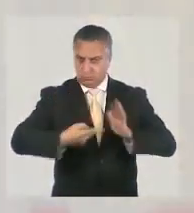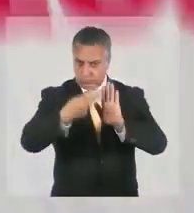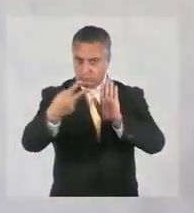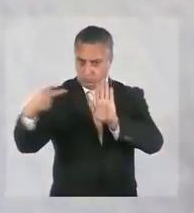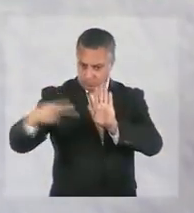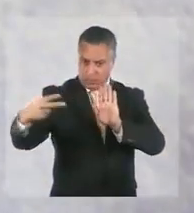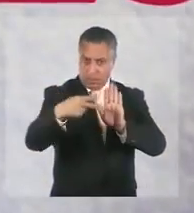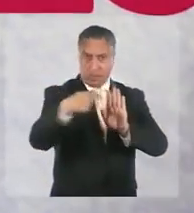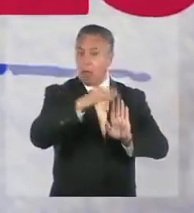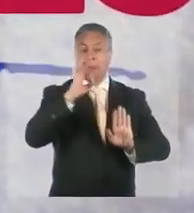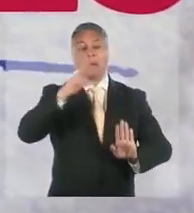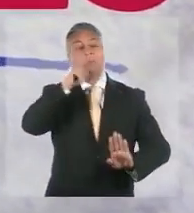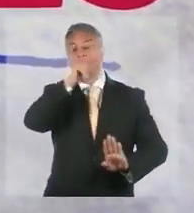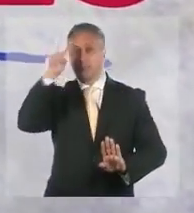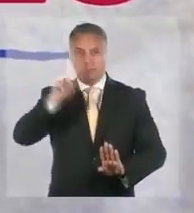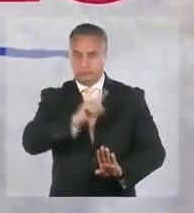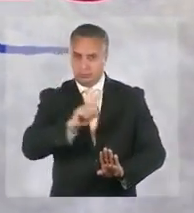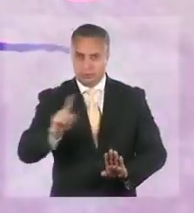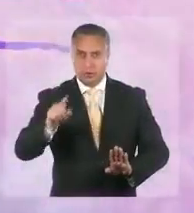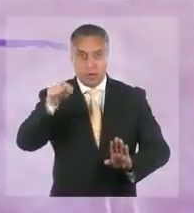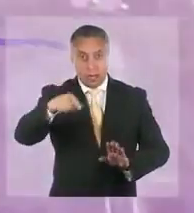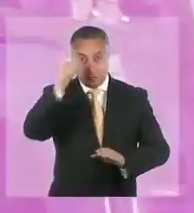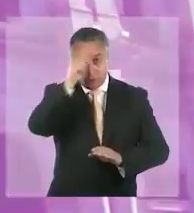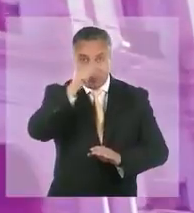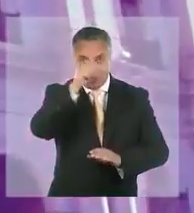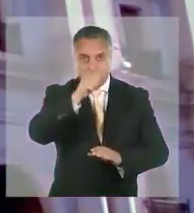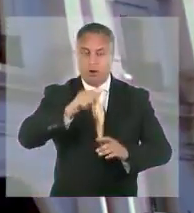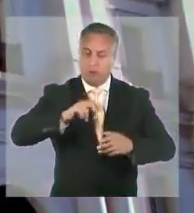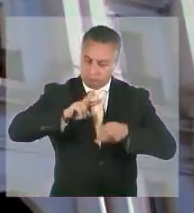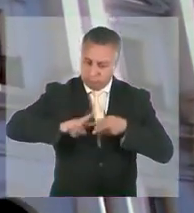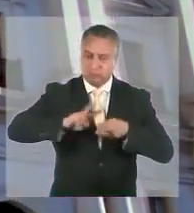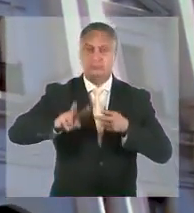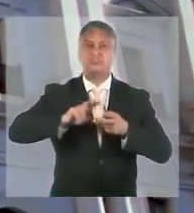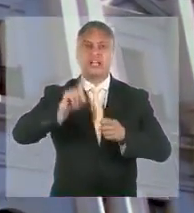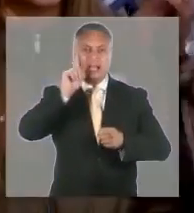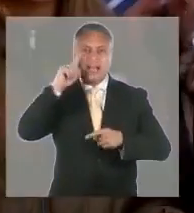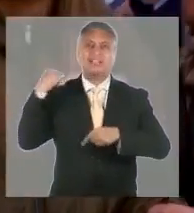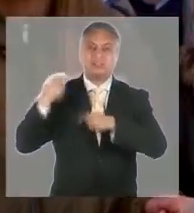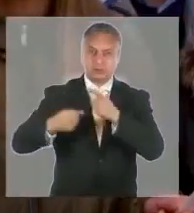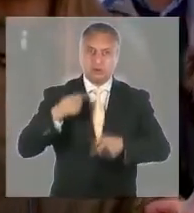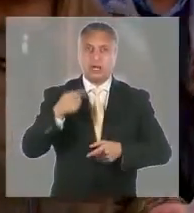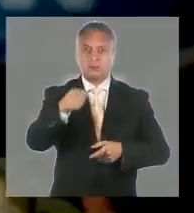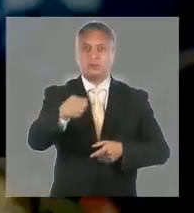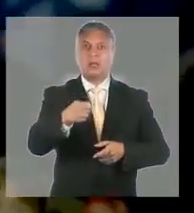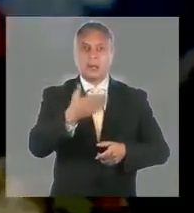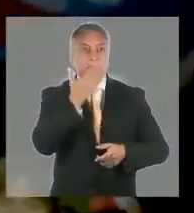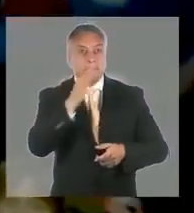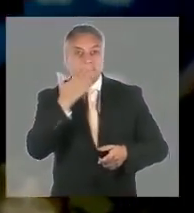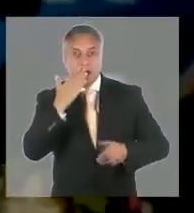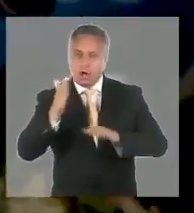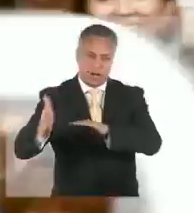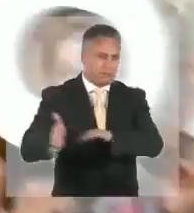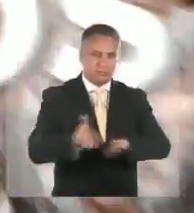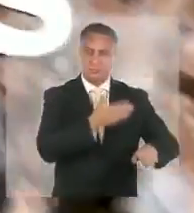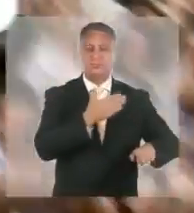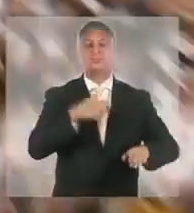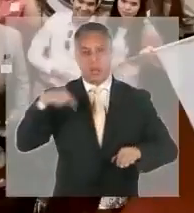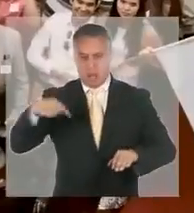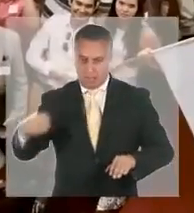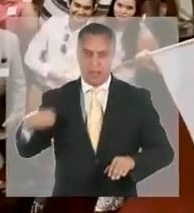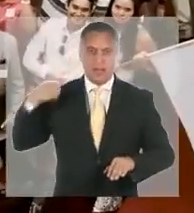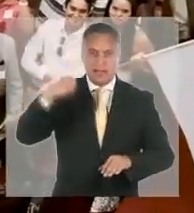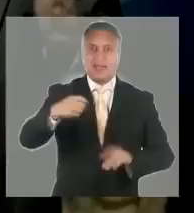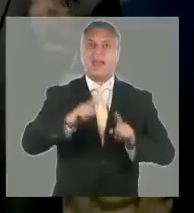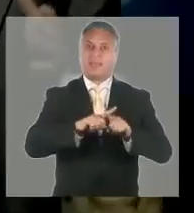Porque hacemos visibles a los invisibles. Este domingo, hagamos historia. Cambiemos al gobierno de los mejores por el